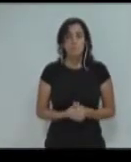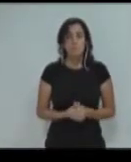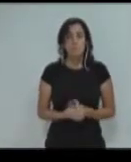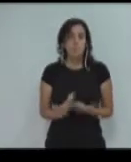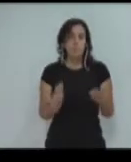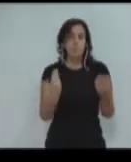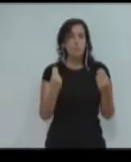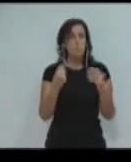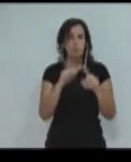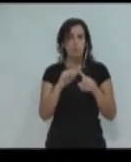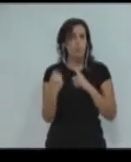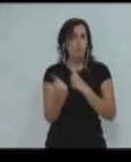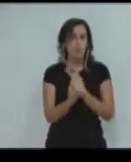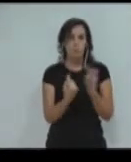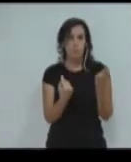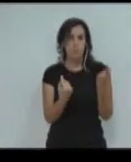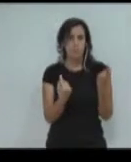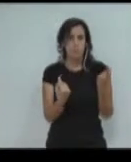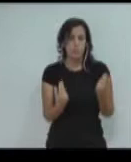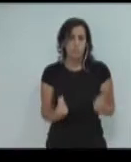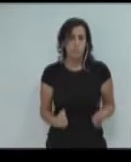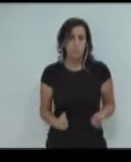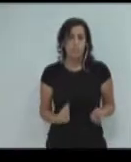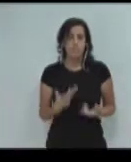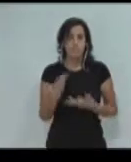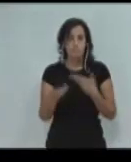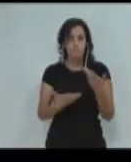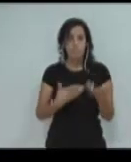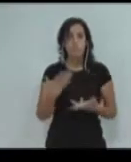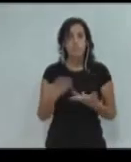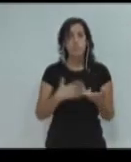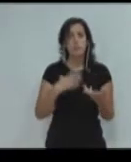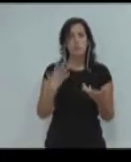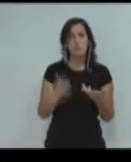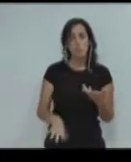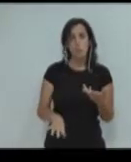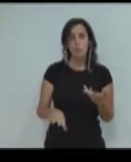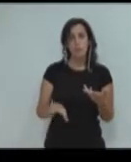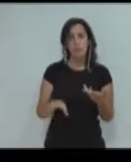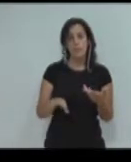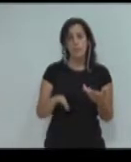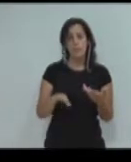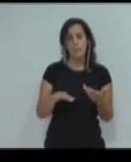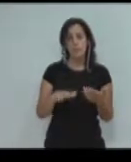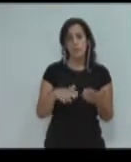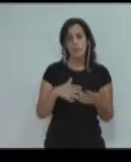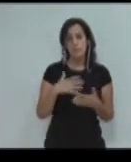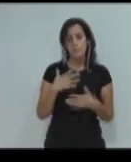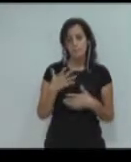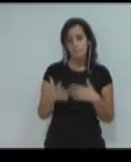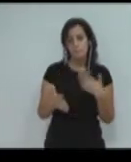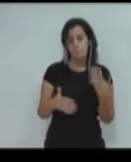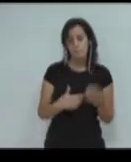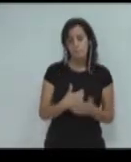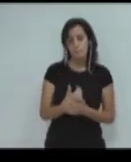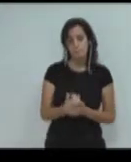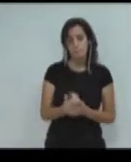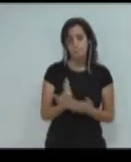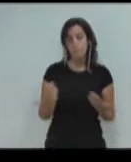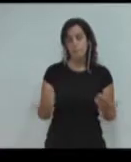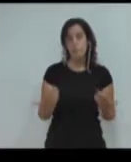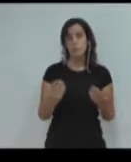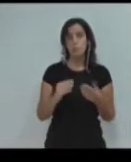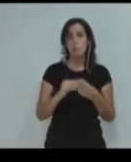Son muchos factores que pueden variarnos en que este producto